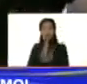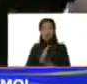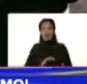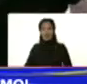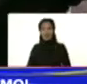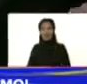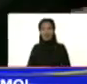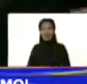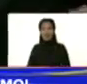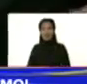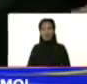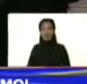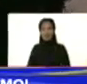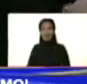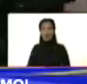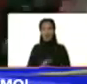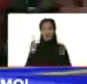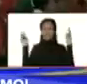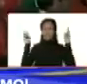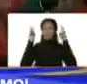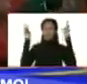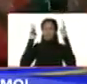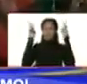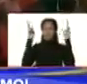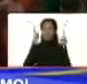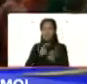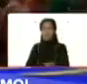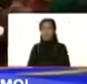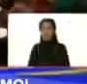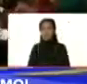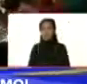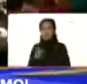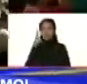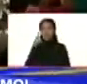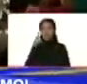victoria siempre. Venceremos. Venceremos. Viva Haití.